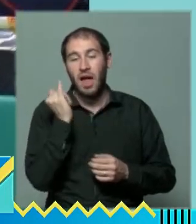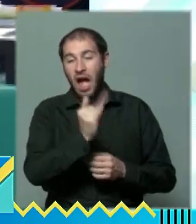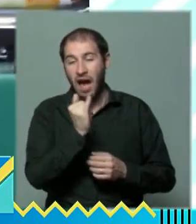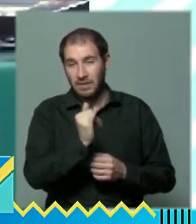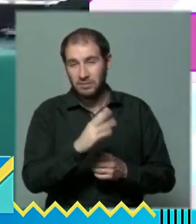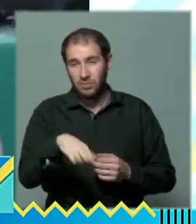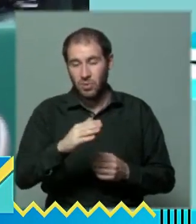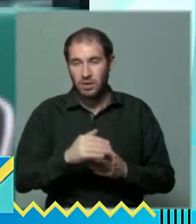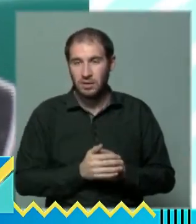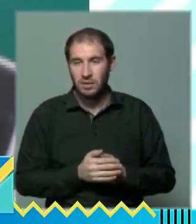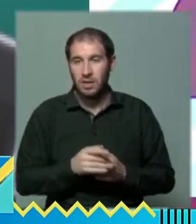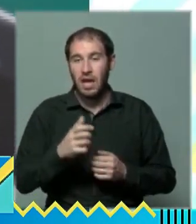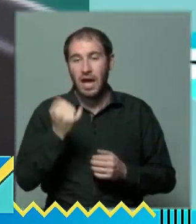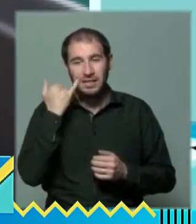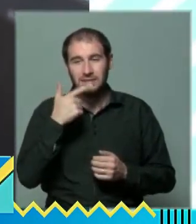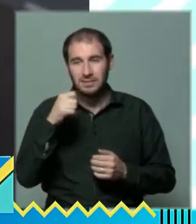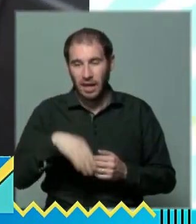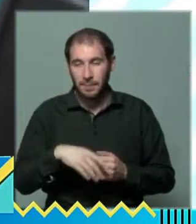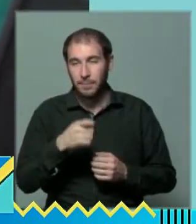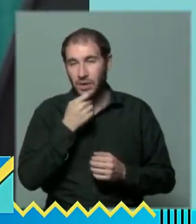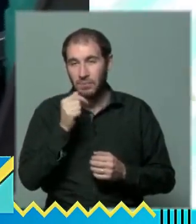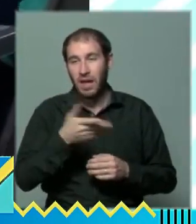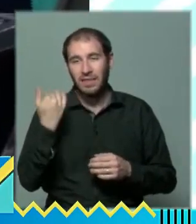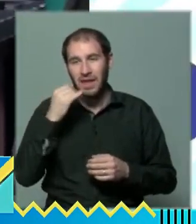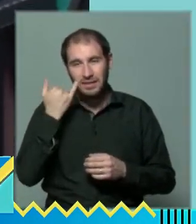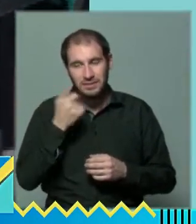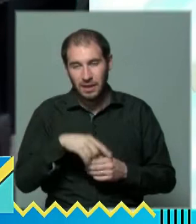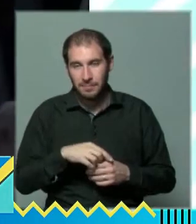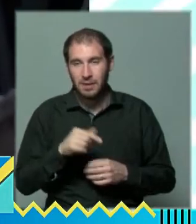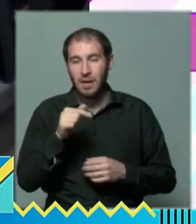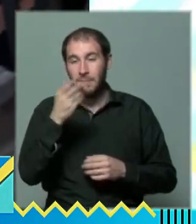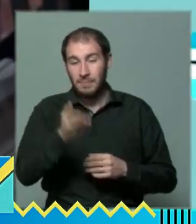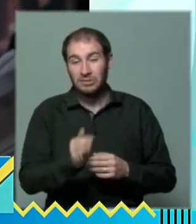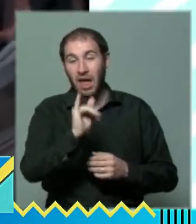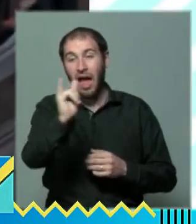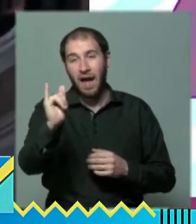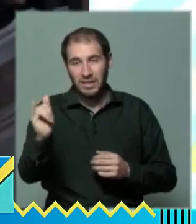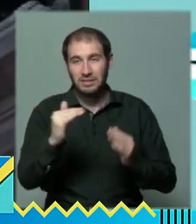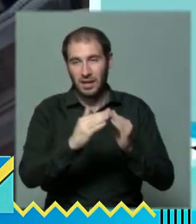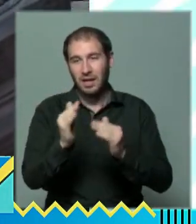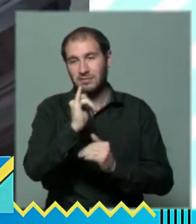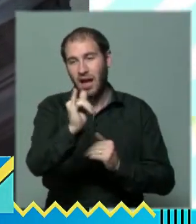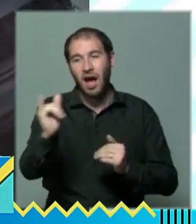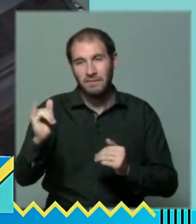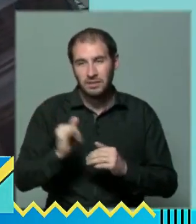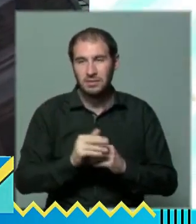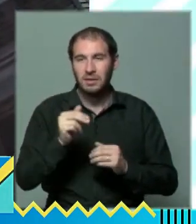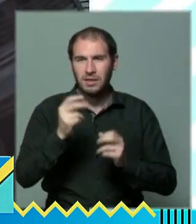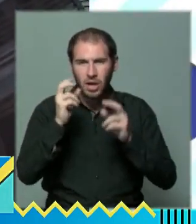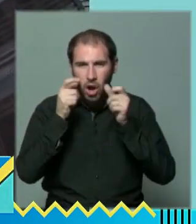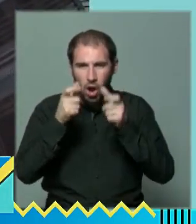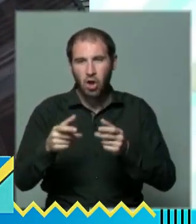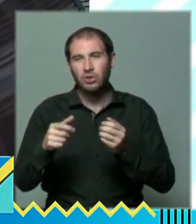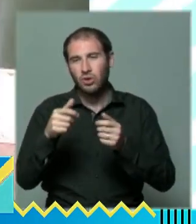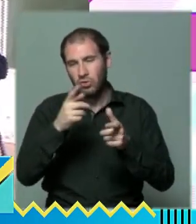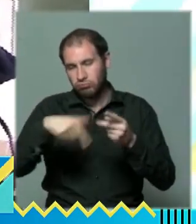que van de AISAN, cuando él estaba a cargo de AISAN, los notificadores que van a las casas a hacer las inspecciones